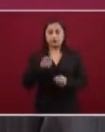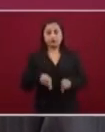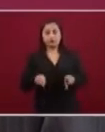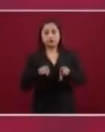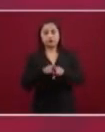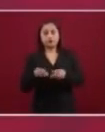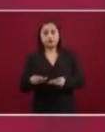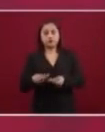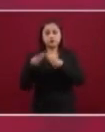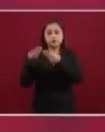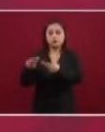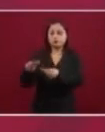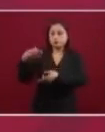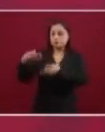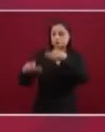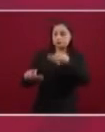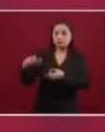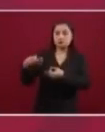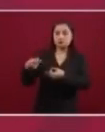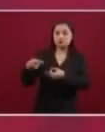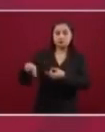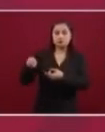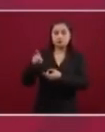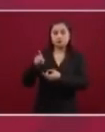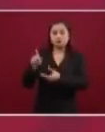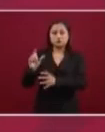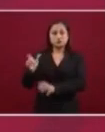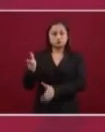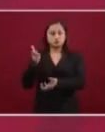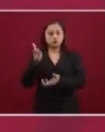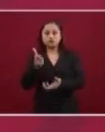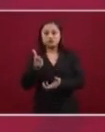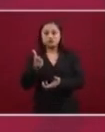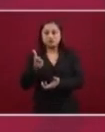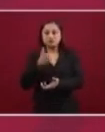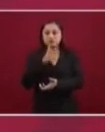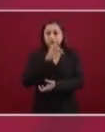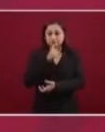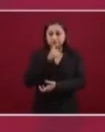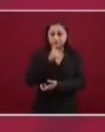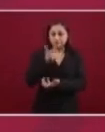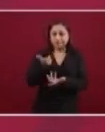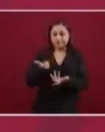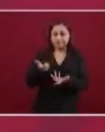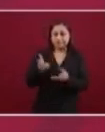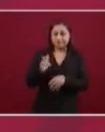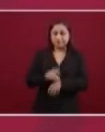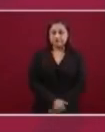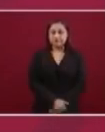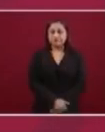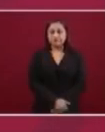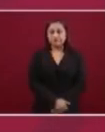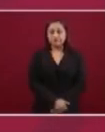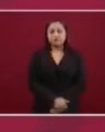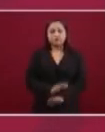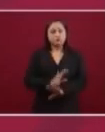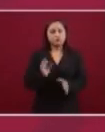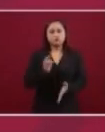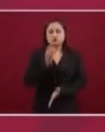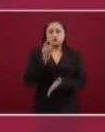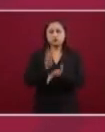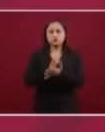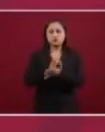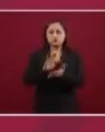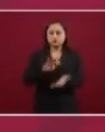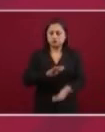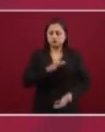estaríamos ante una situación que se utilizó como un término, estaríamos en un despeñadero ahora sí.